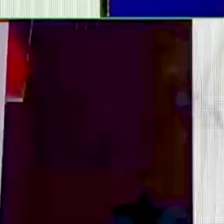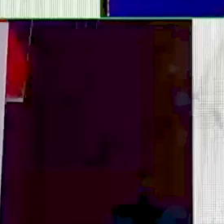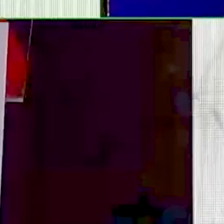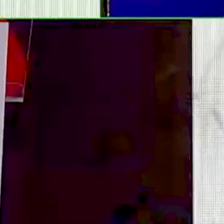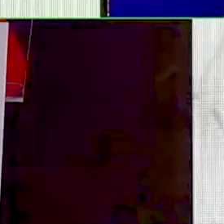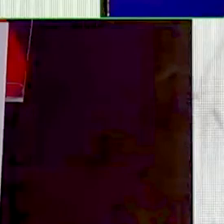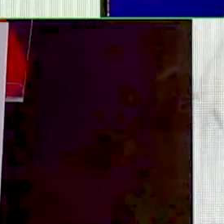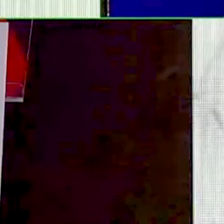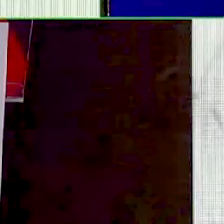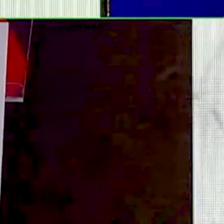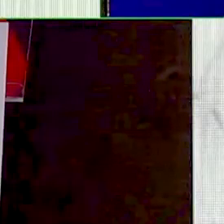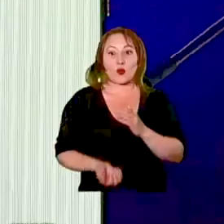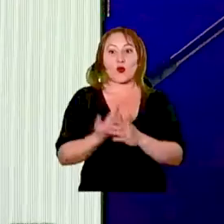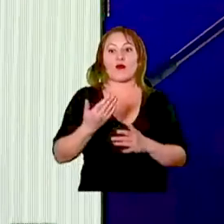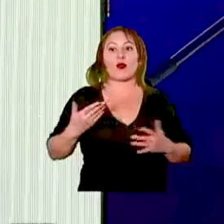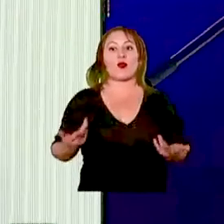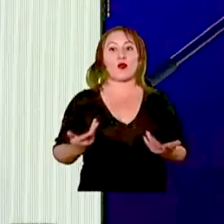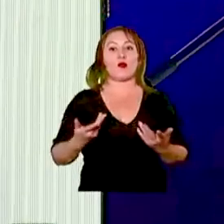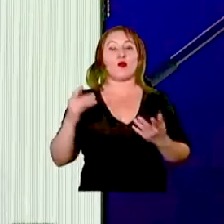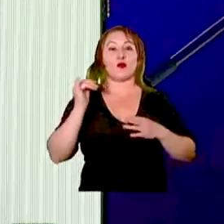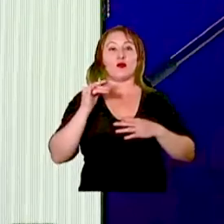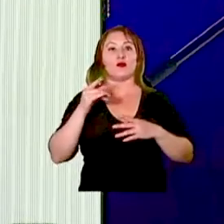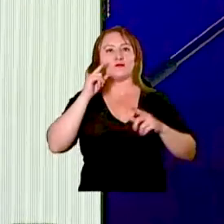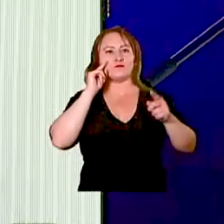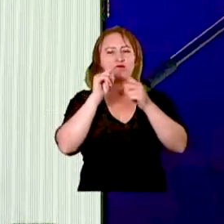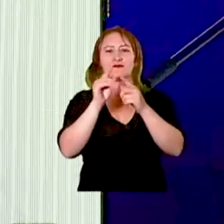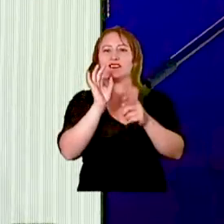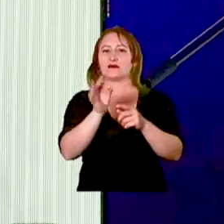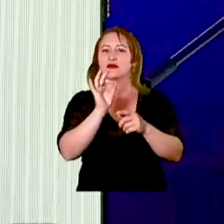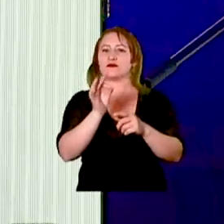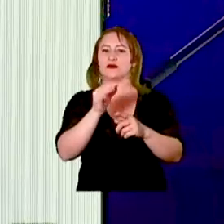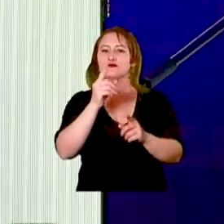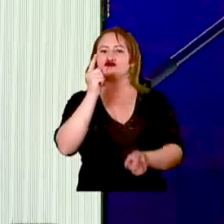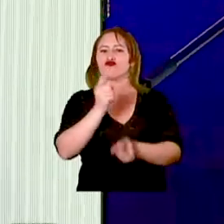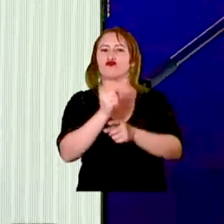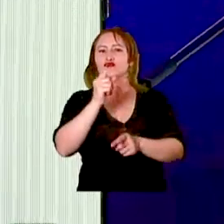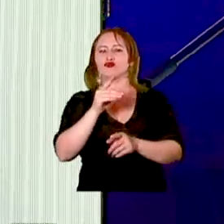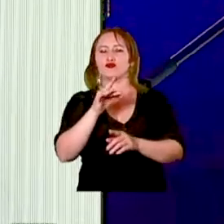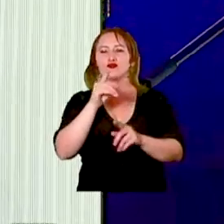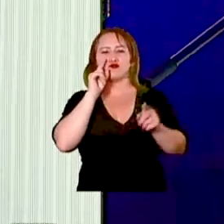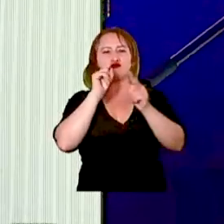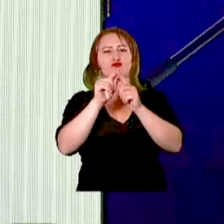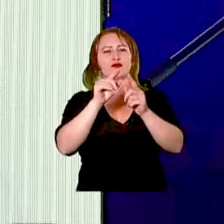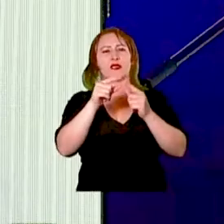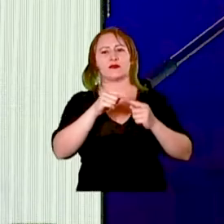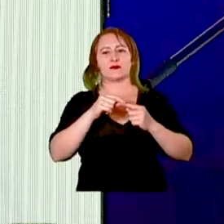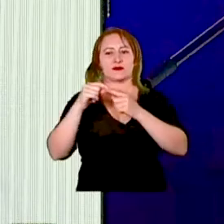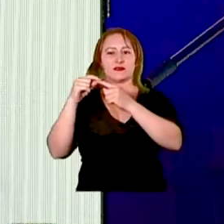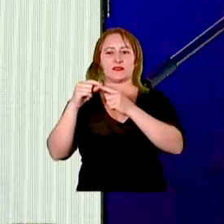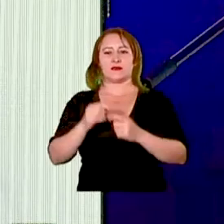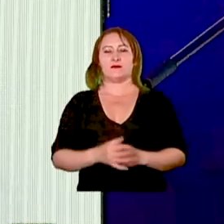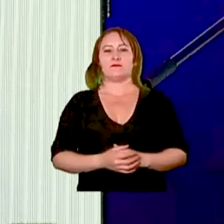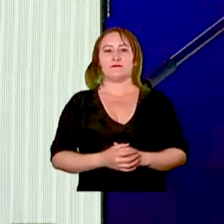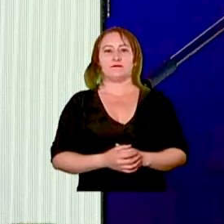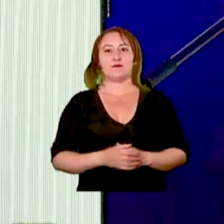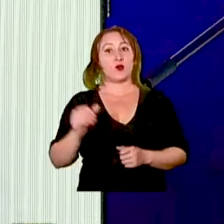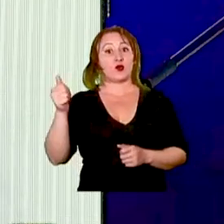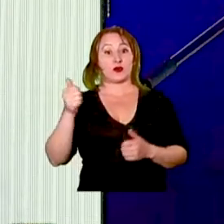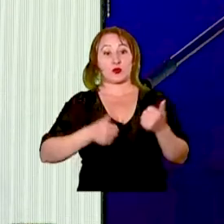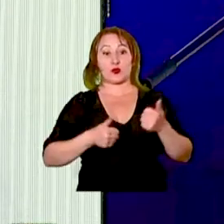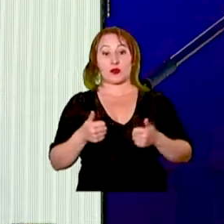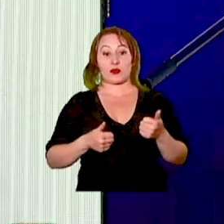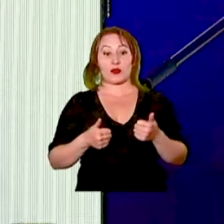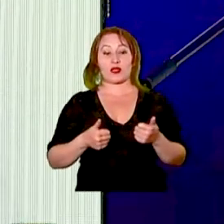ido reinventando de siempre cumplir con una de sus finalidades especiales, que no es otra que la